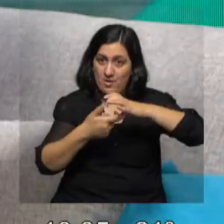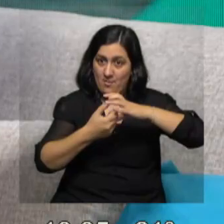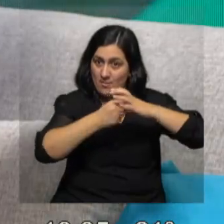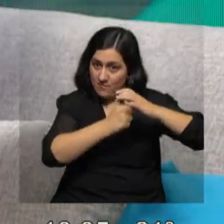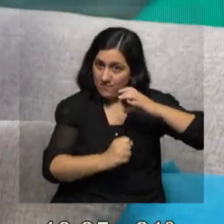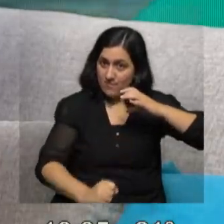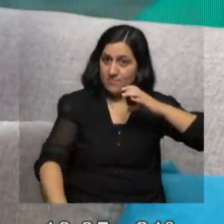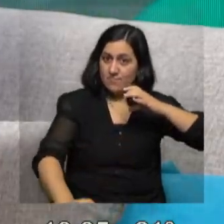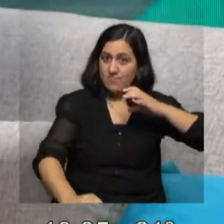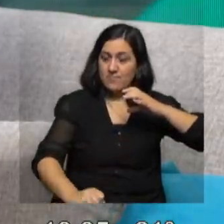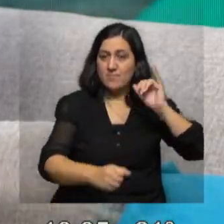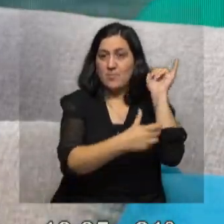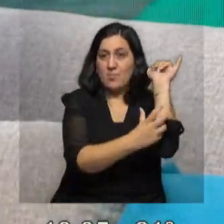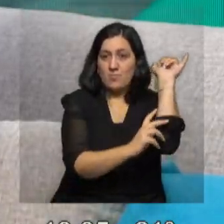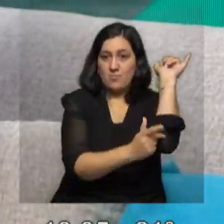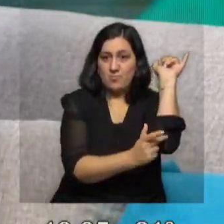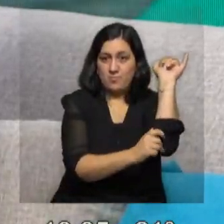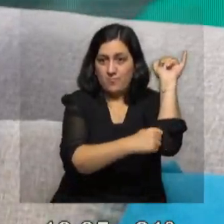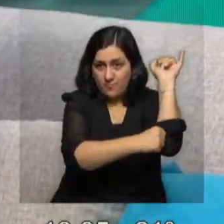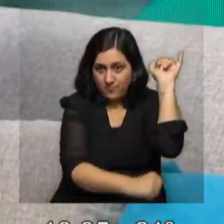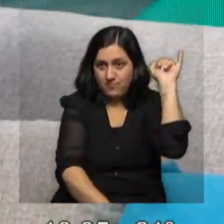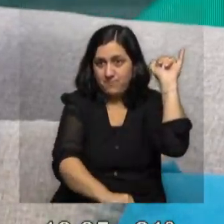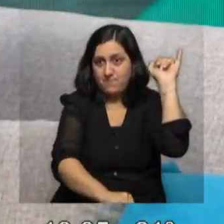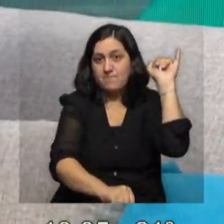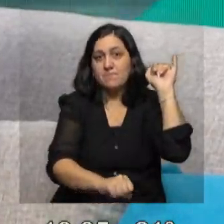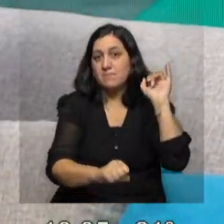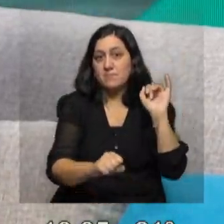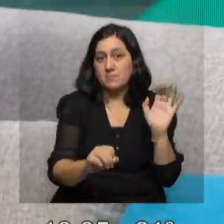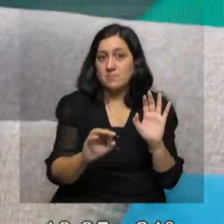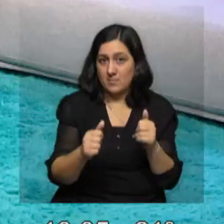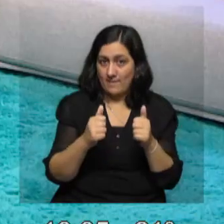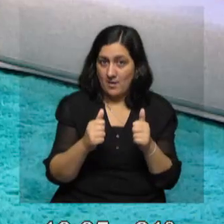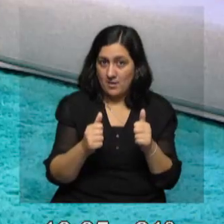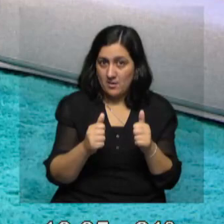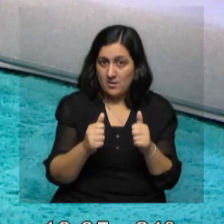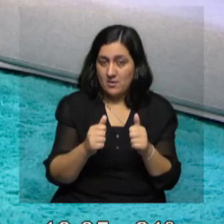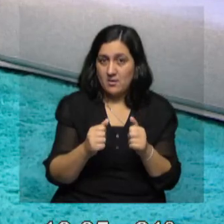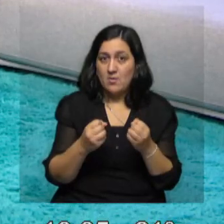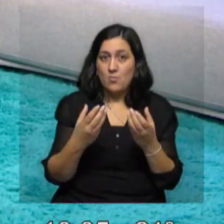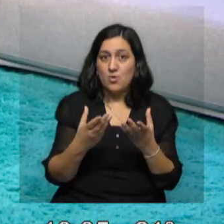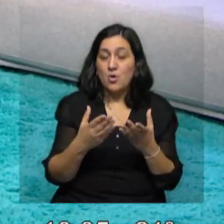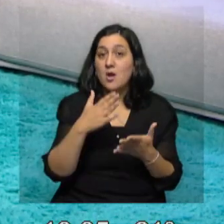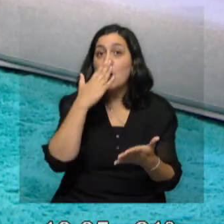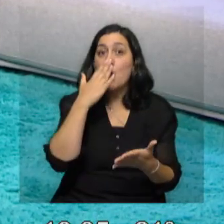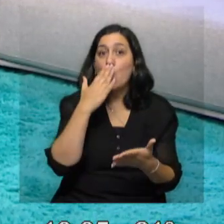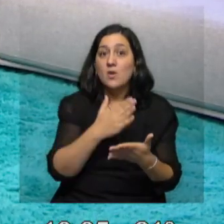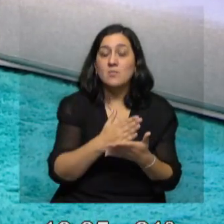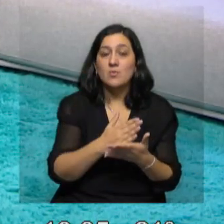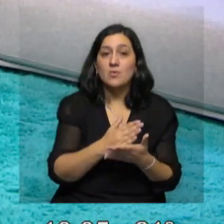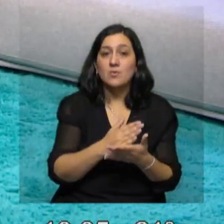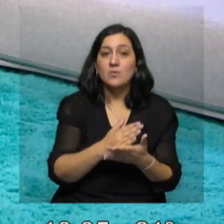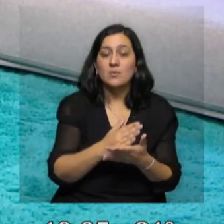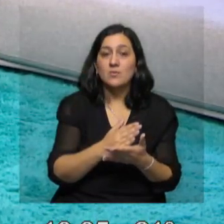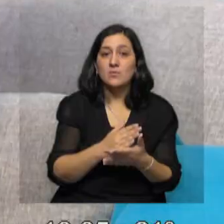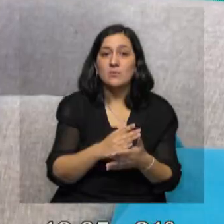Tiramos. ¿Está? Y sale sencillo. Así sale, sí, no. Sale así nomás. Ta. ¿Hasta ahí vamos? Sí, perfecto. Bien, y lo último, antes ¿para? De irme. Ah, bueno,